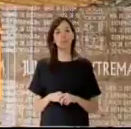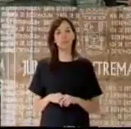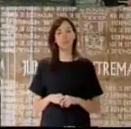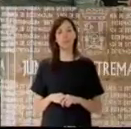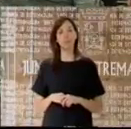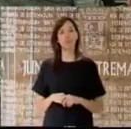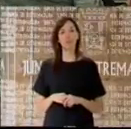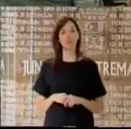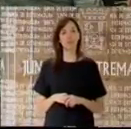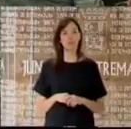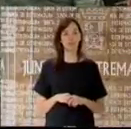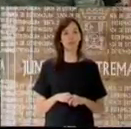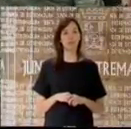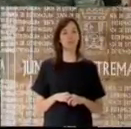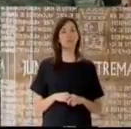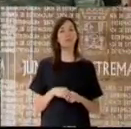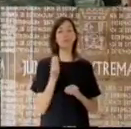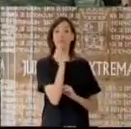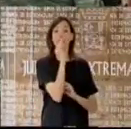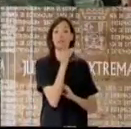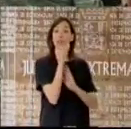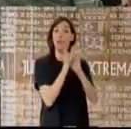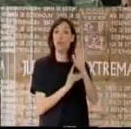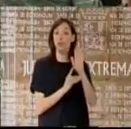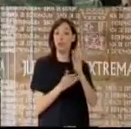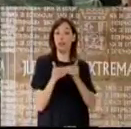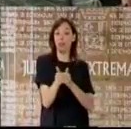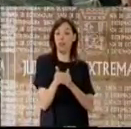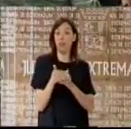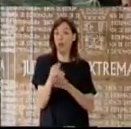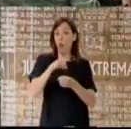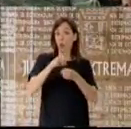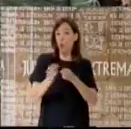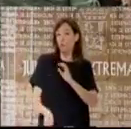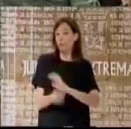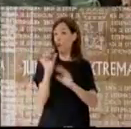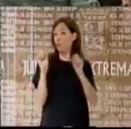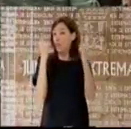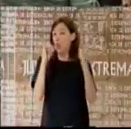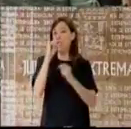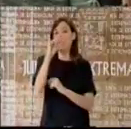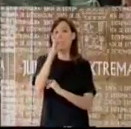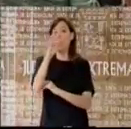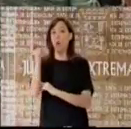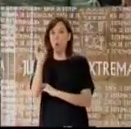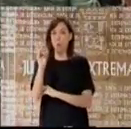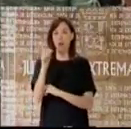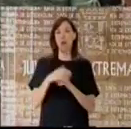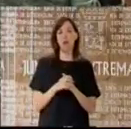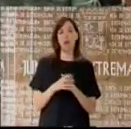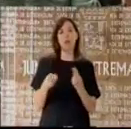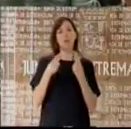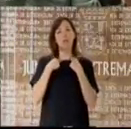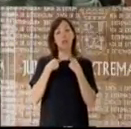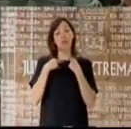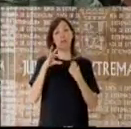Sí, me gustaría preguntar por el nuevo decreto de la ITV que entra en vigor el próximo lunes, si no recuerdo mal. El diputado del PP, Víctor de Moral, acaba